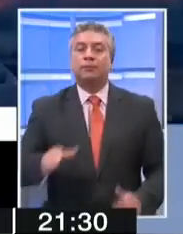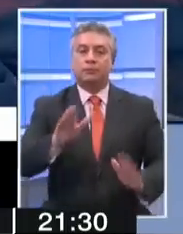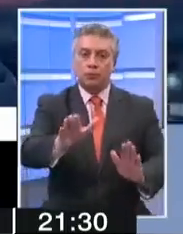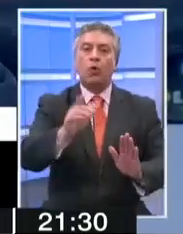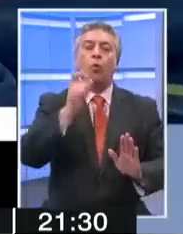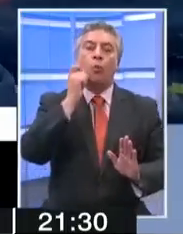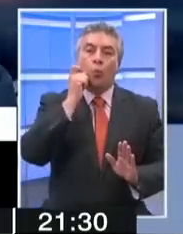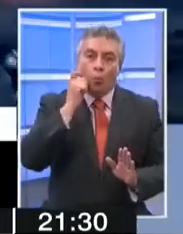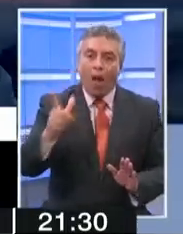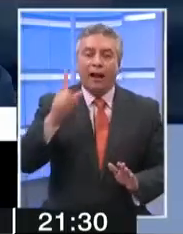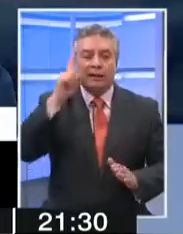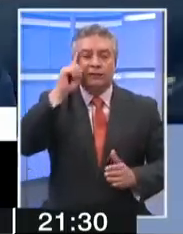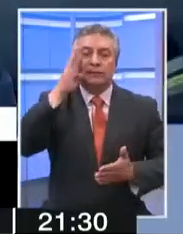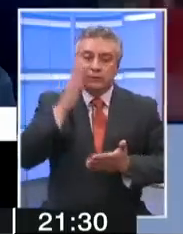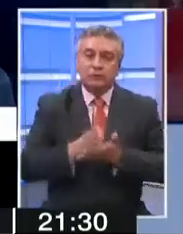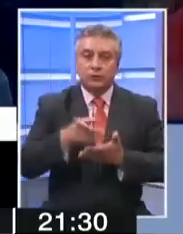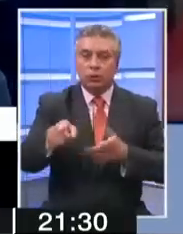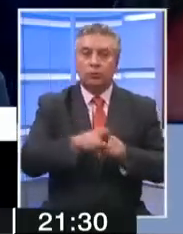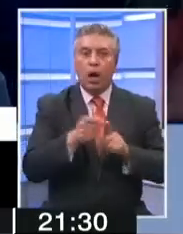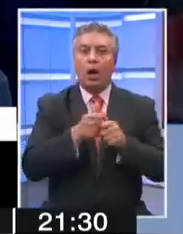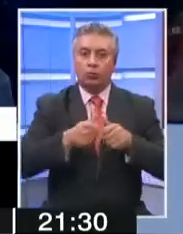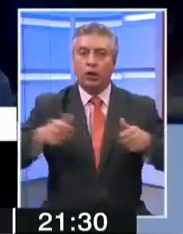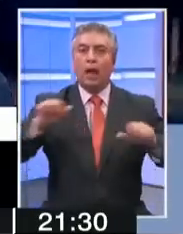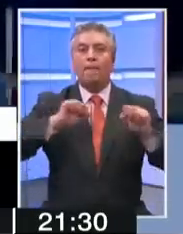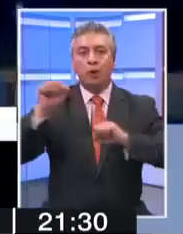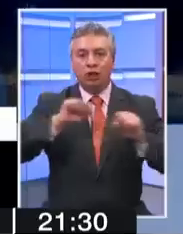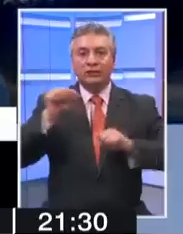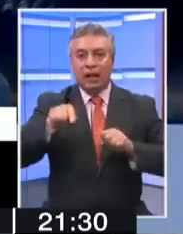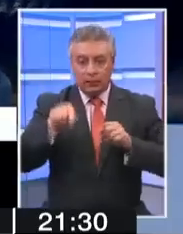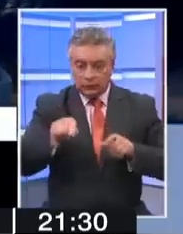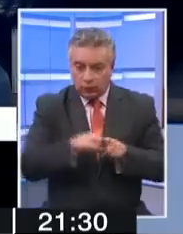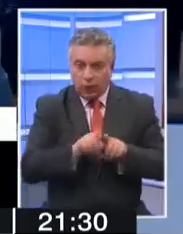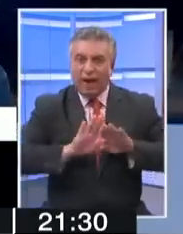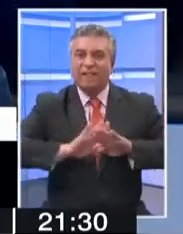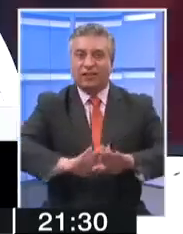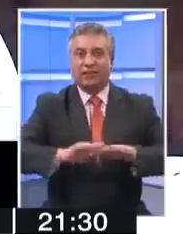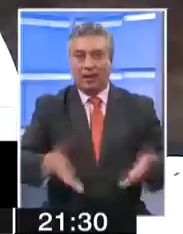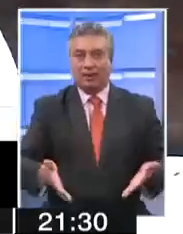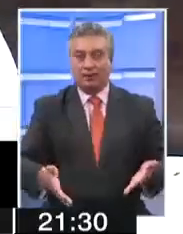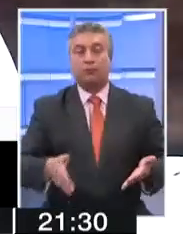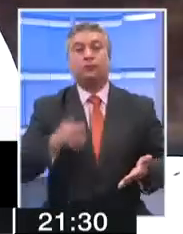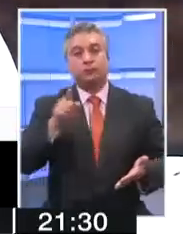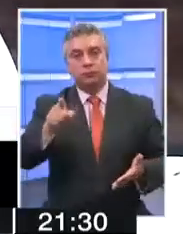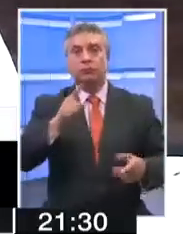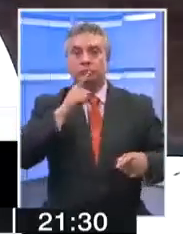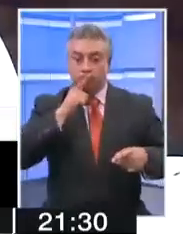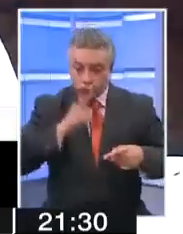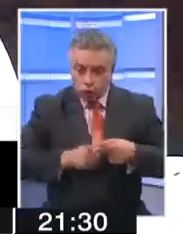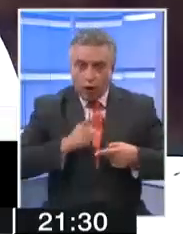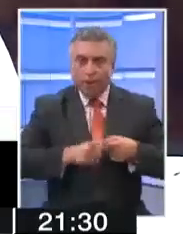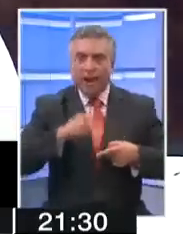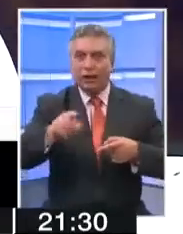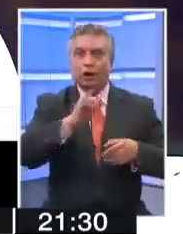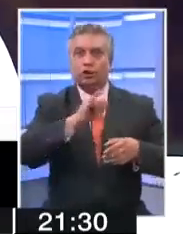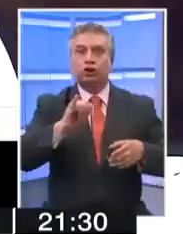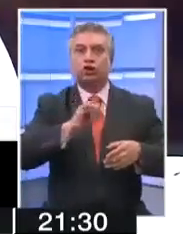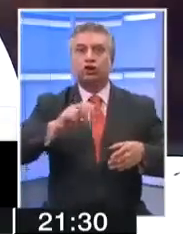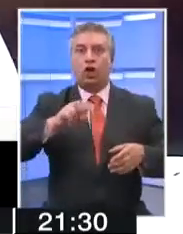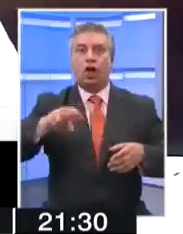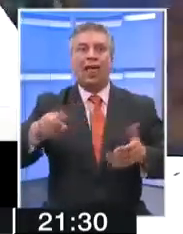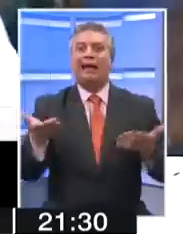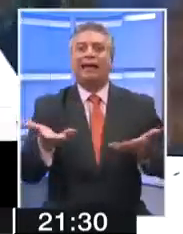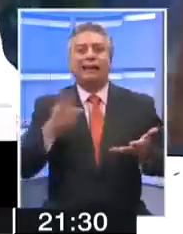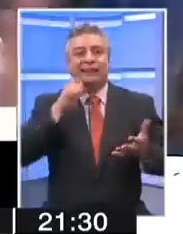en particular que debió haber tomado la autoridad política en su momento para evitar que estemos en este escenario? Nombrar zona de catástrofe. ¿Qué hubiera significado